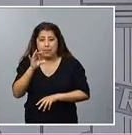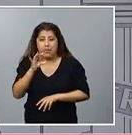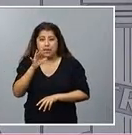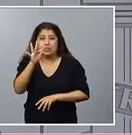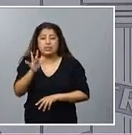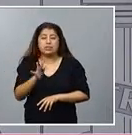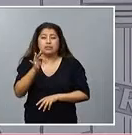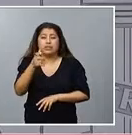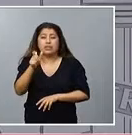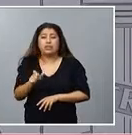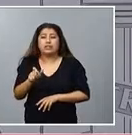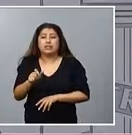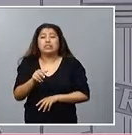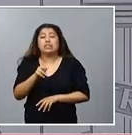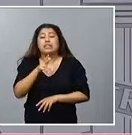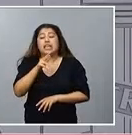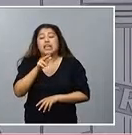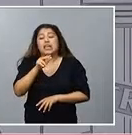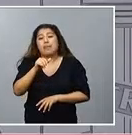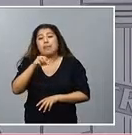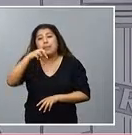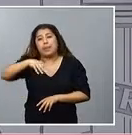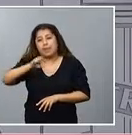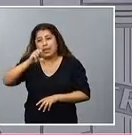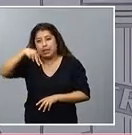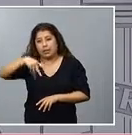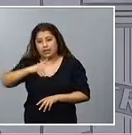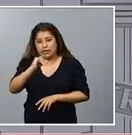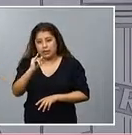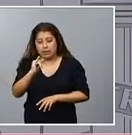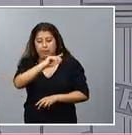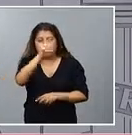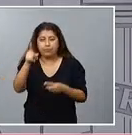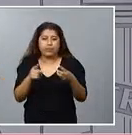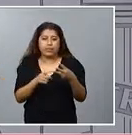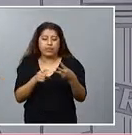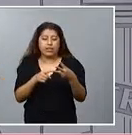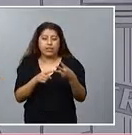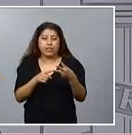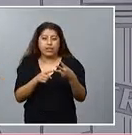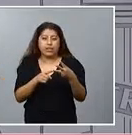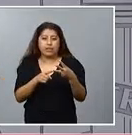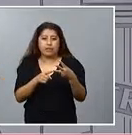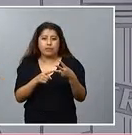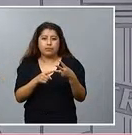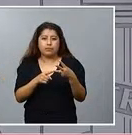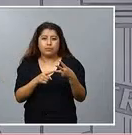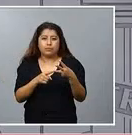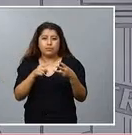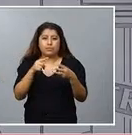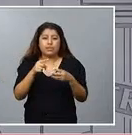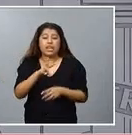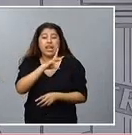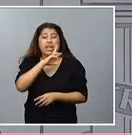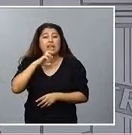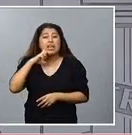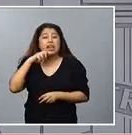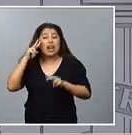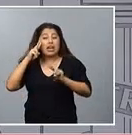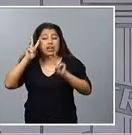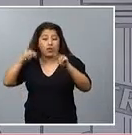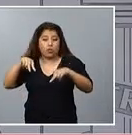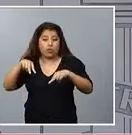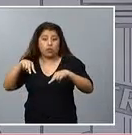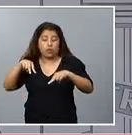Iván Iyarramendi. En tercer lugar, el reconocimiento del derecho de Israel a defenderse en el